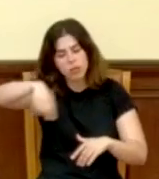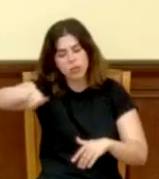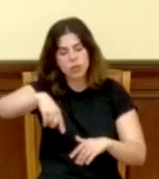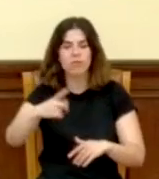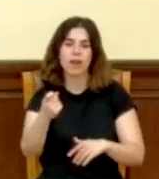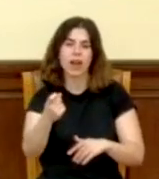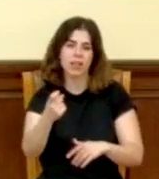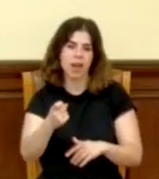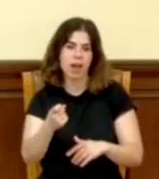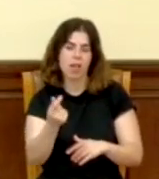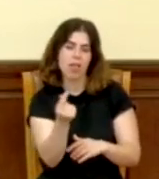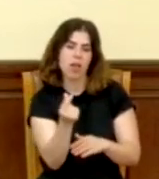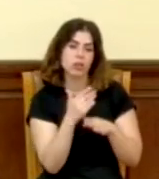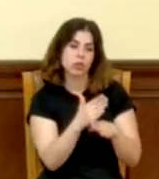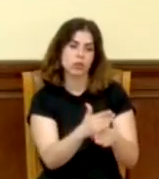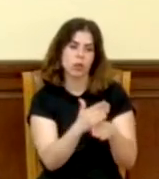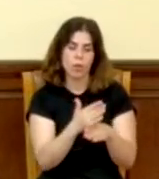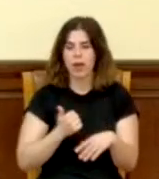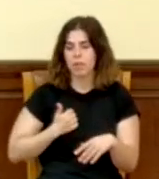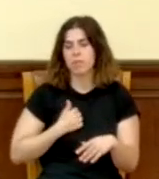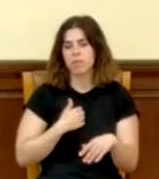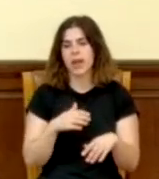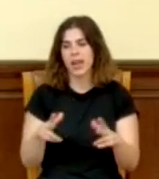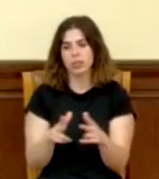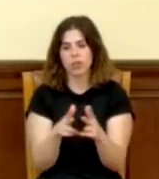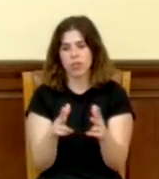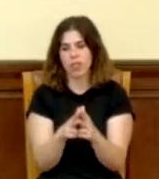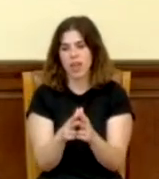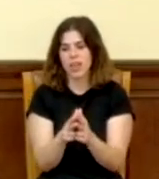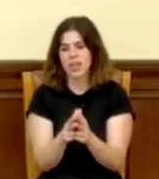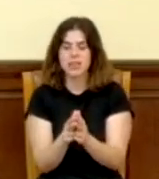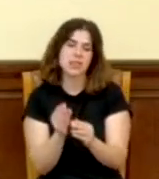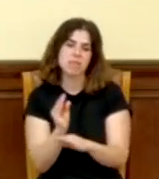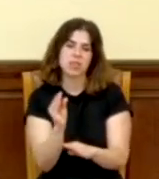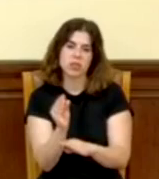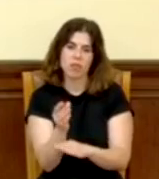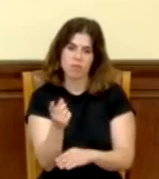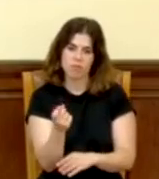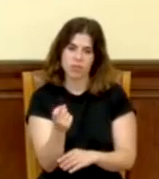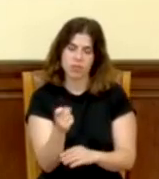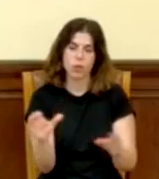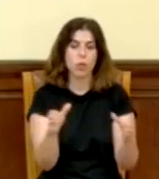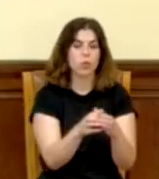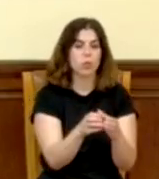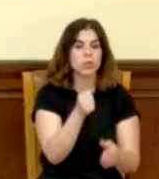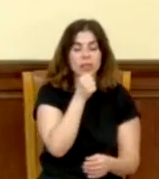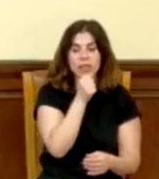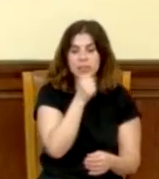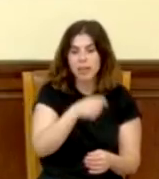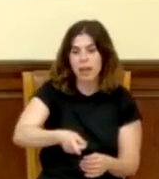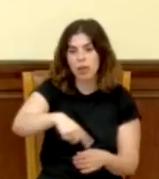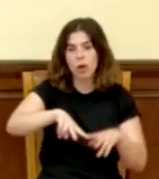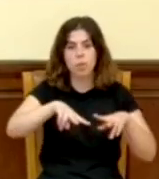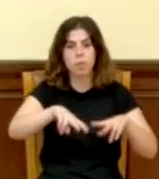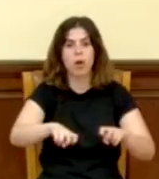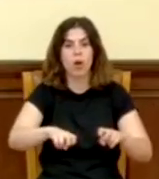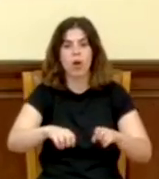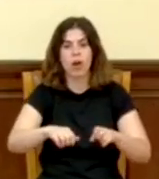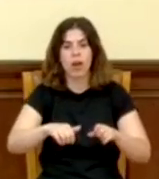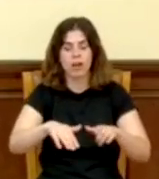toda esta liquidez para ampliar, por ejemplo, la inversión social. Por todo ello, como les decía al inicio, desde el Grupo Socialista vamos a abstenernos en esta votación.